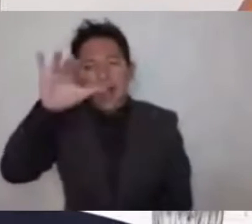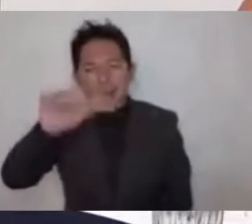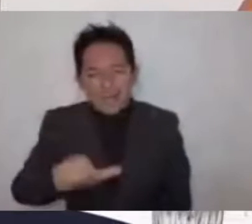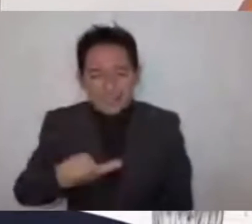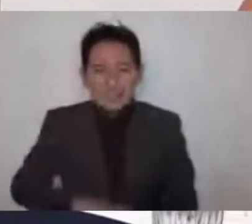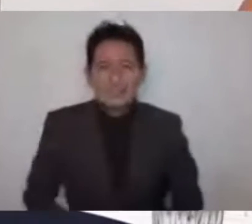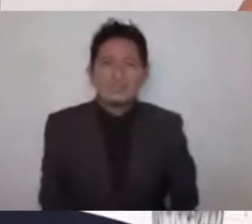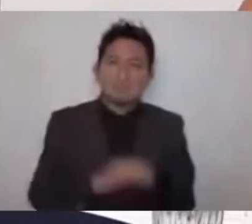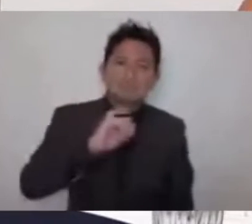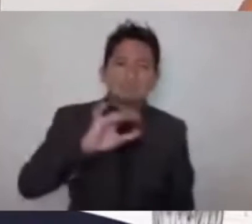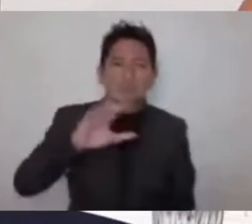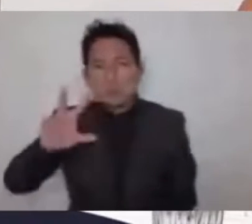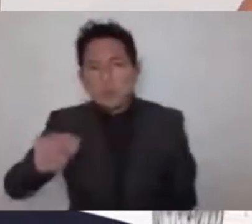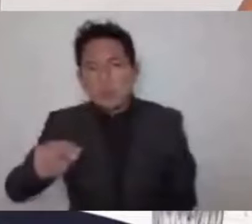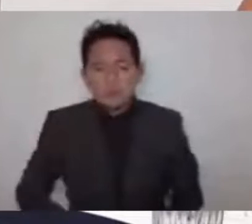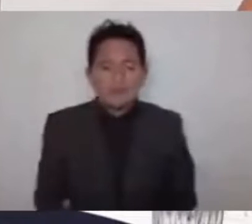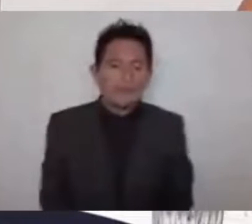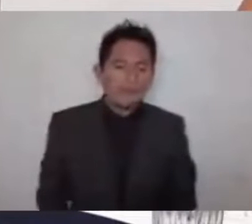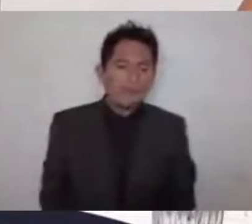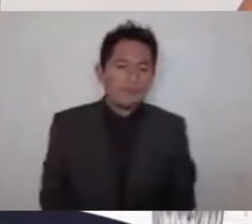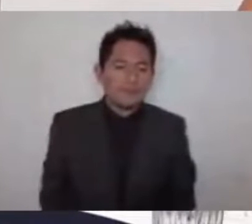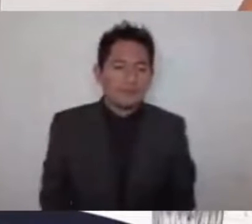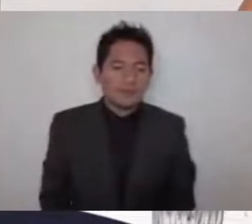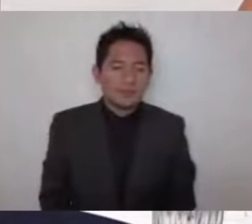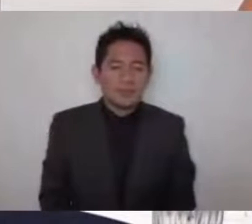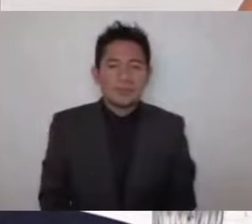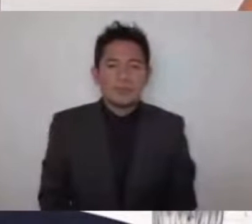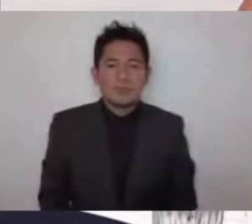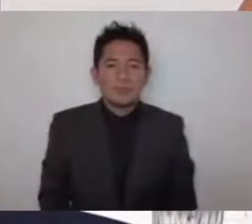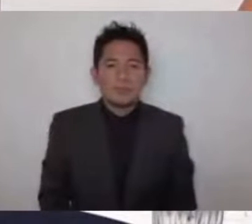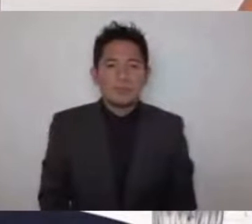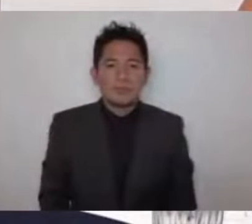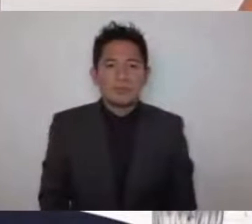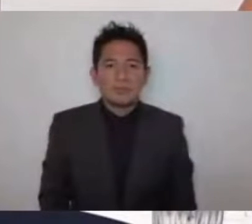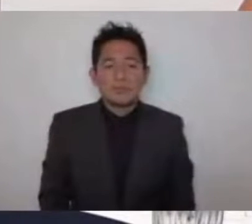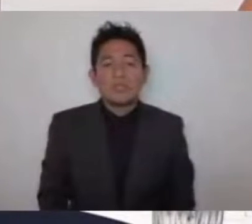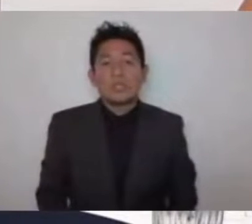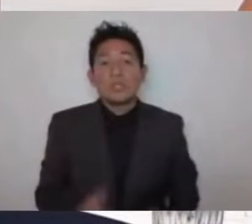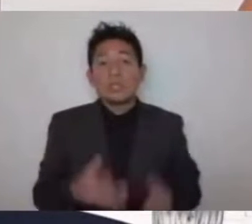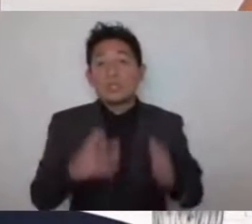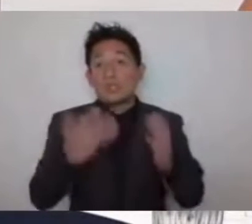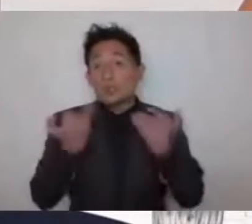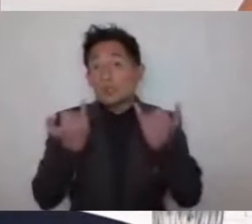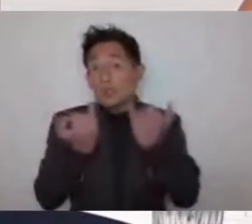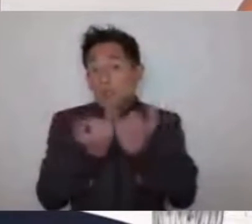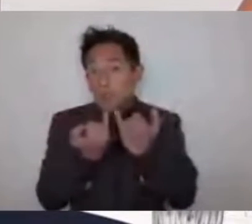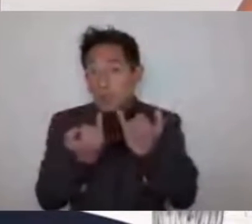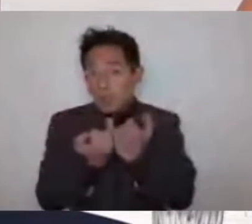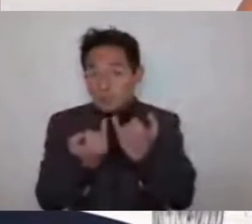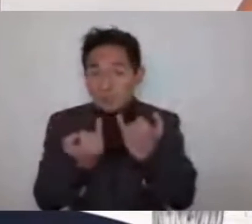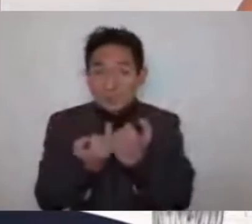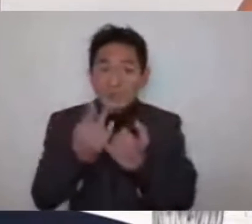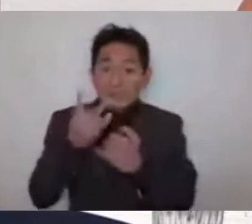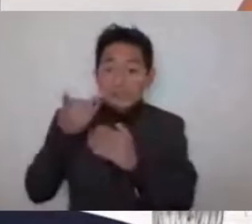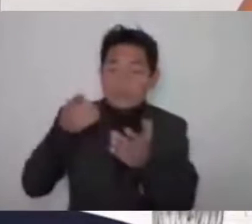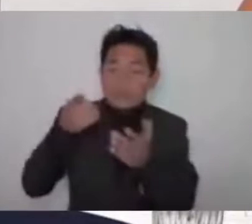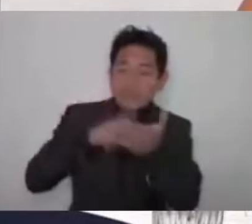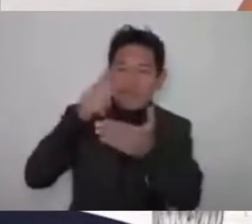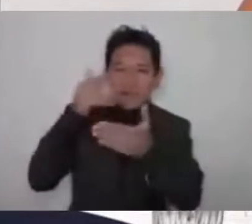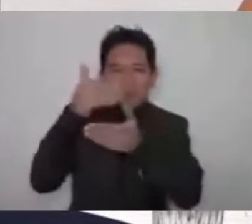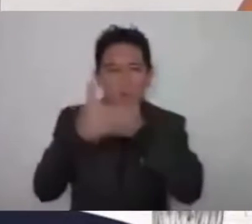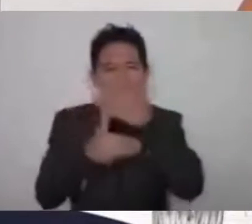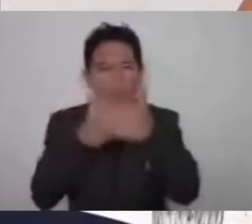consecuencia pruebas ilícitas y cómo eso impacta en el procedimiento y Y eso Qué consecuencia tiene pues Sencillamente Si una